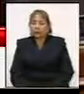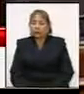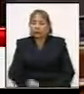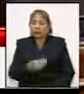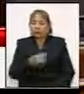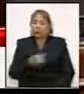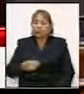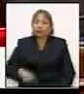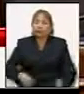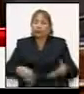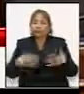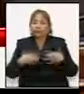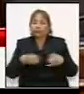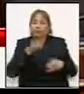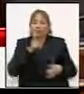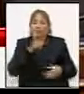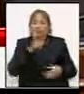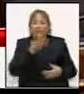Salud es hablar